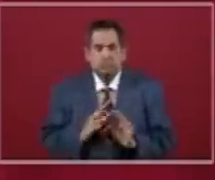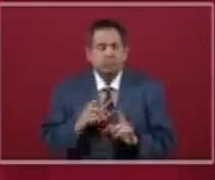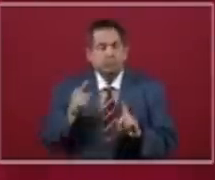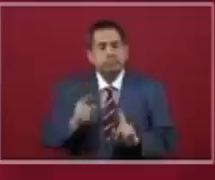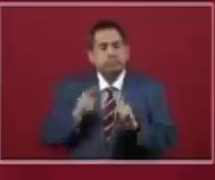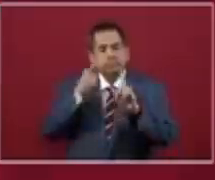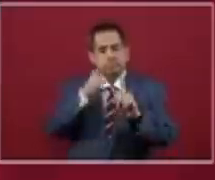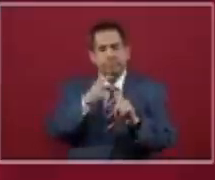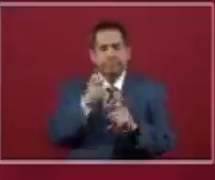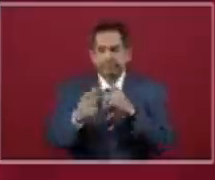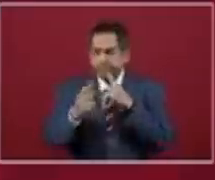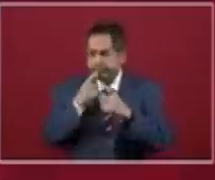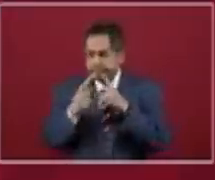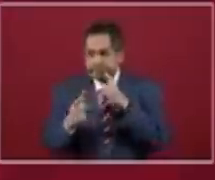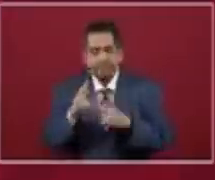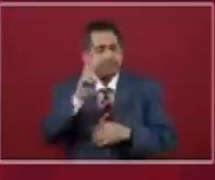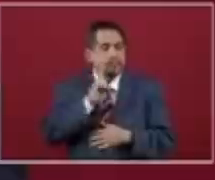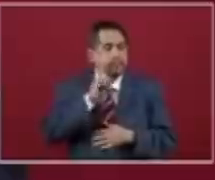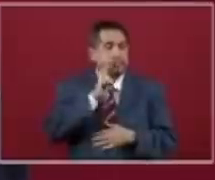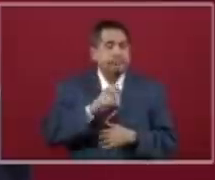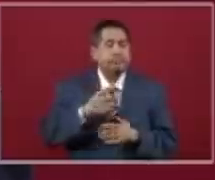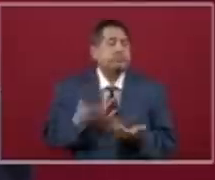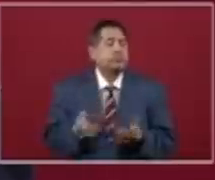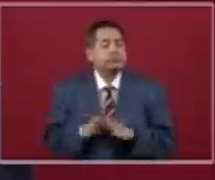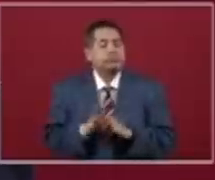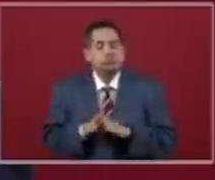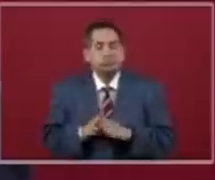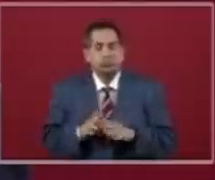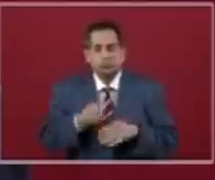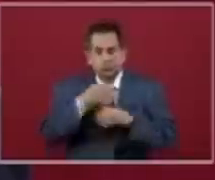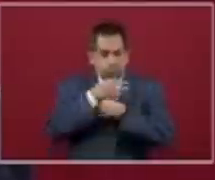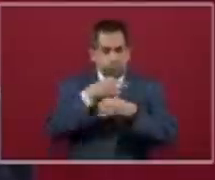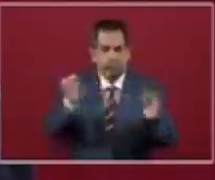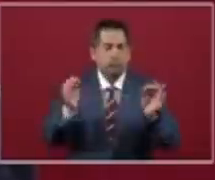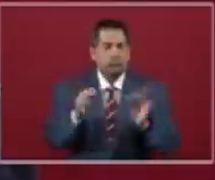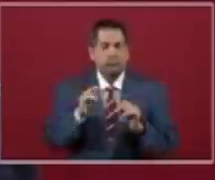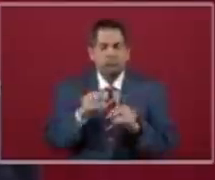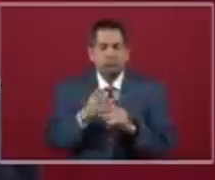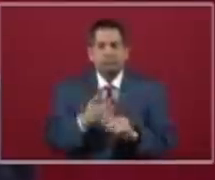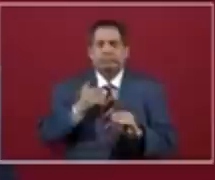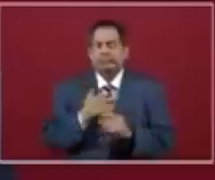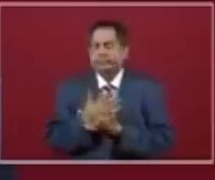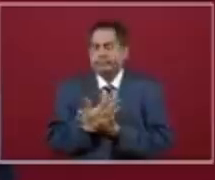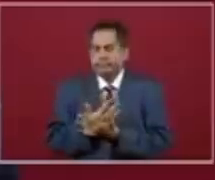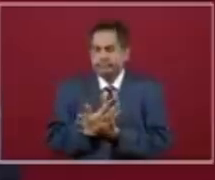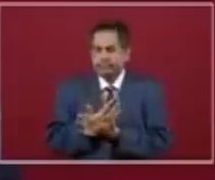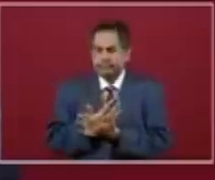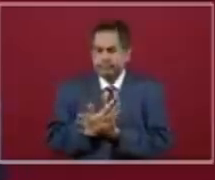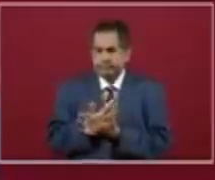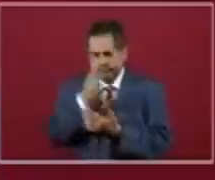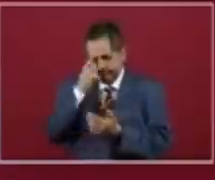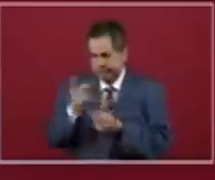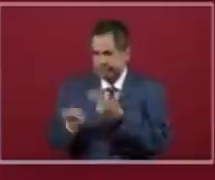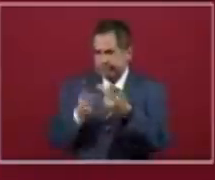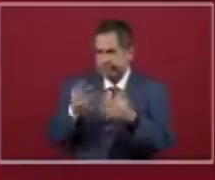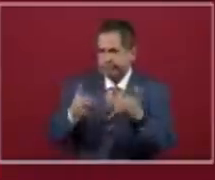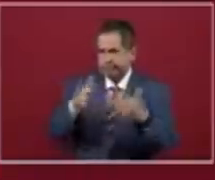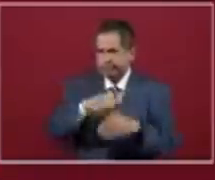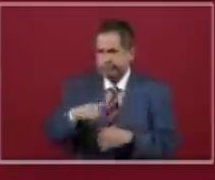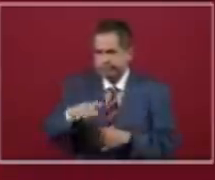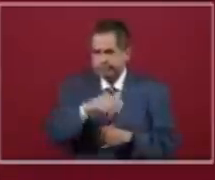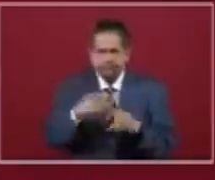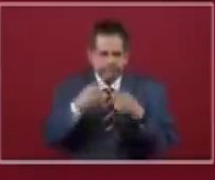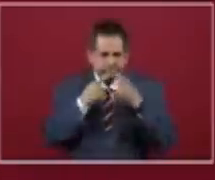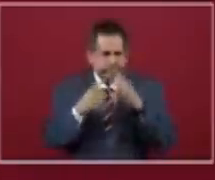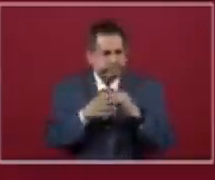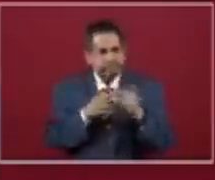de esta consulta y vamos a anunciar en qué quedamos con ellos. No queremos hacerlo de manera previa, porque entonces ¿para qué los consultaríamos? ¿No? Vamos a ir a discutir